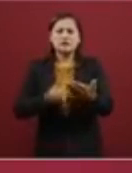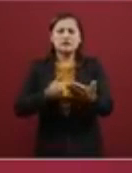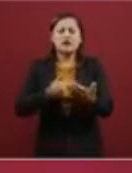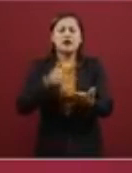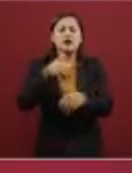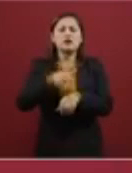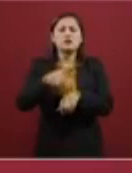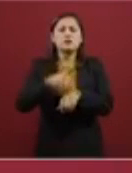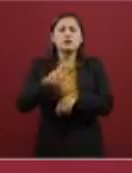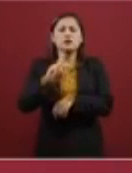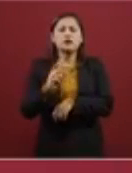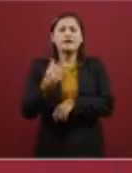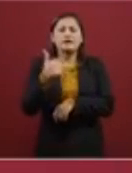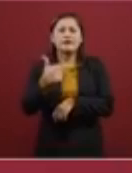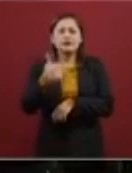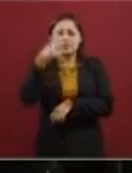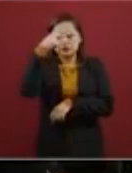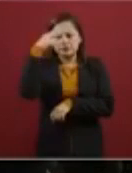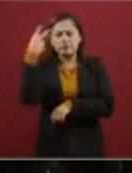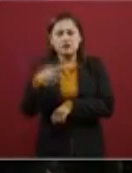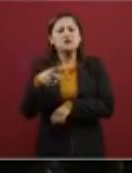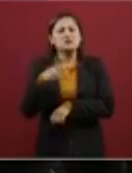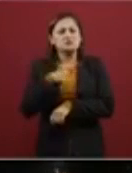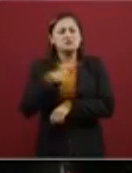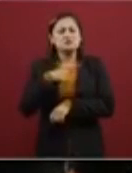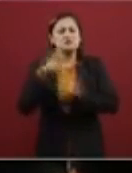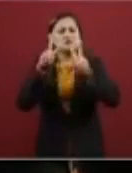136 en el mundo en corrupción.